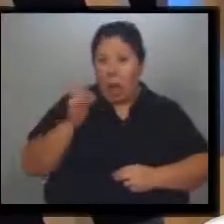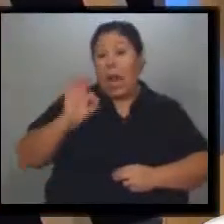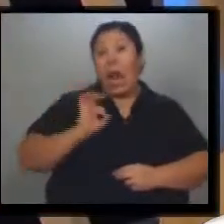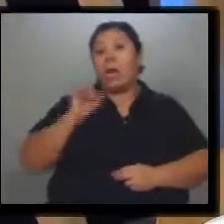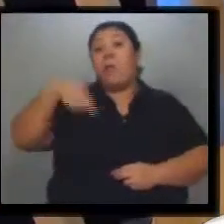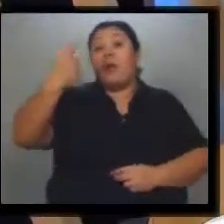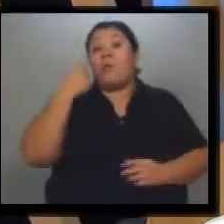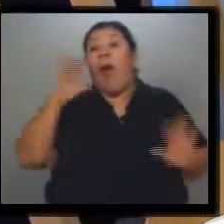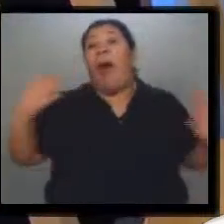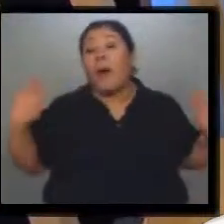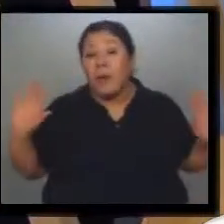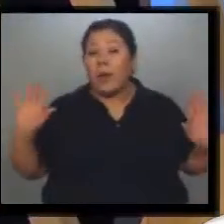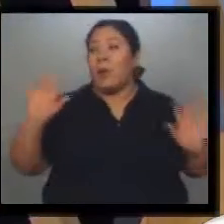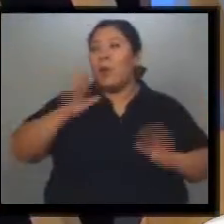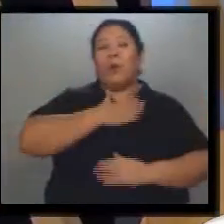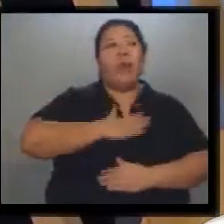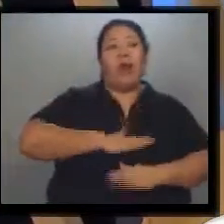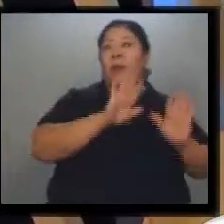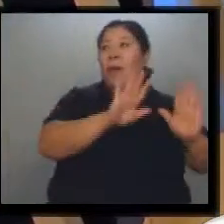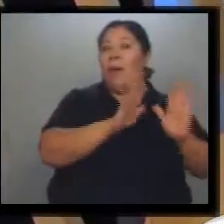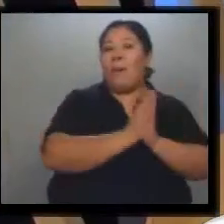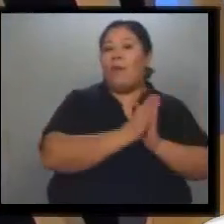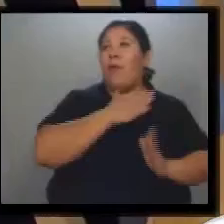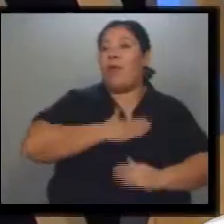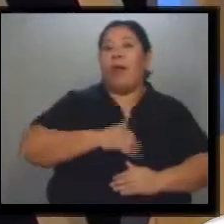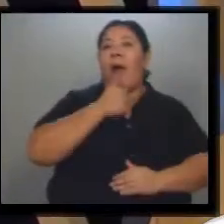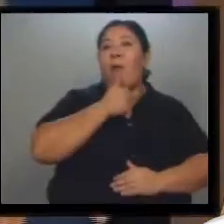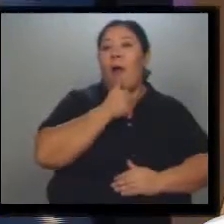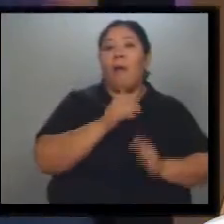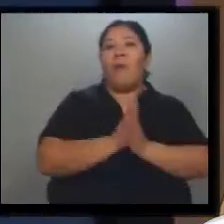tranquilízate. Bueno, chicos, sigan ustedes. Lo tranquilizo. Un vasito de agua, por favor.